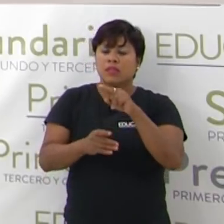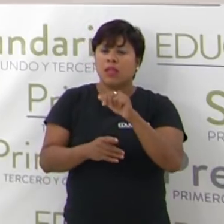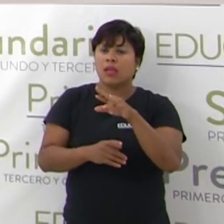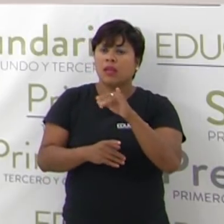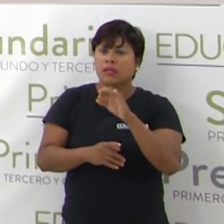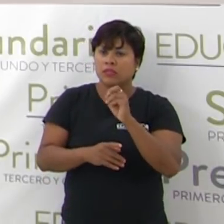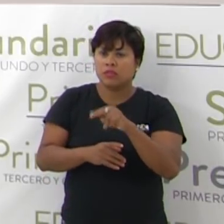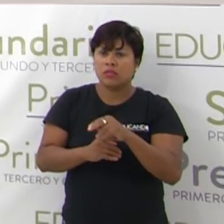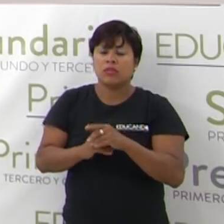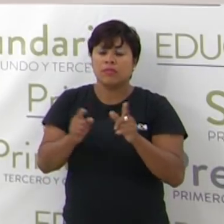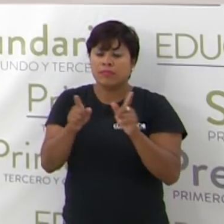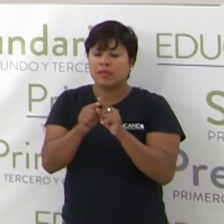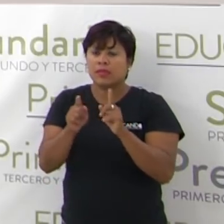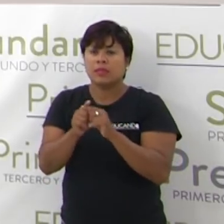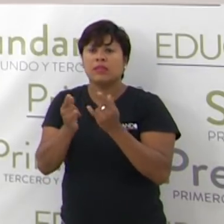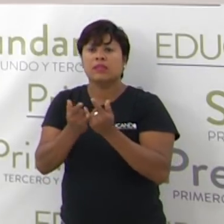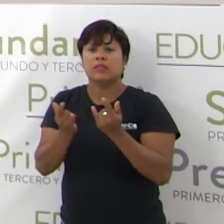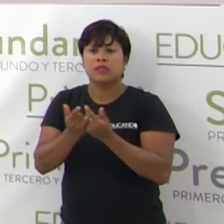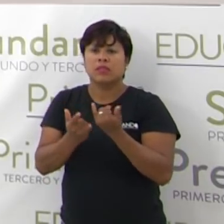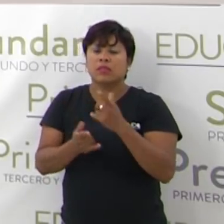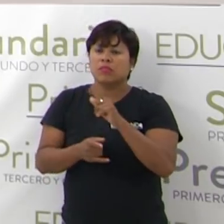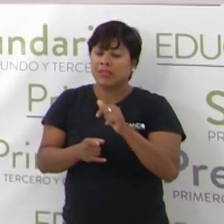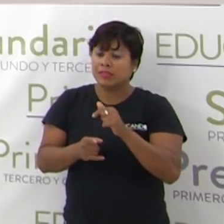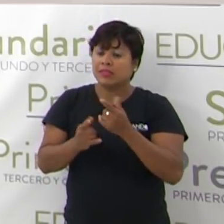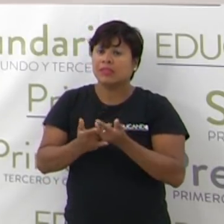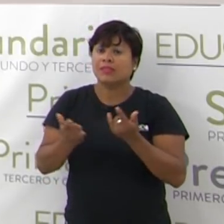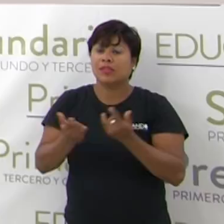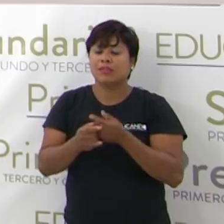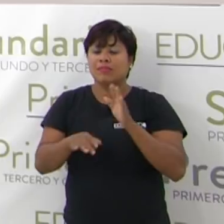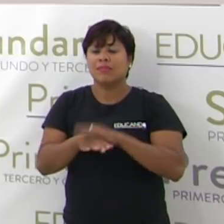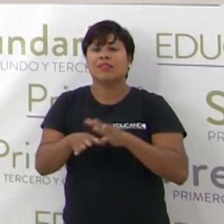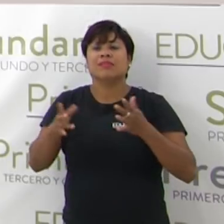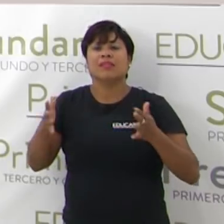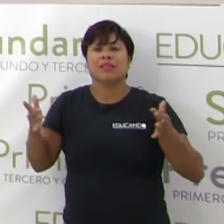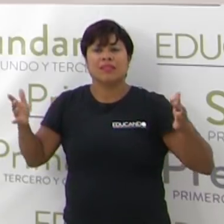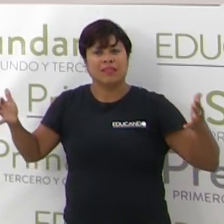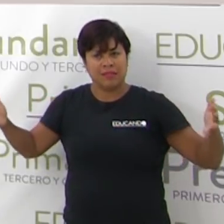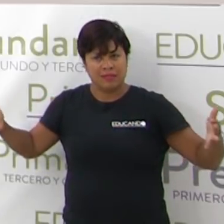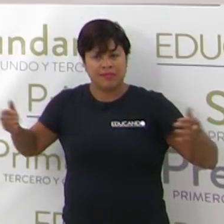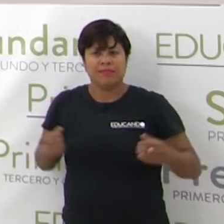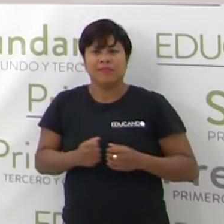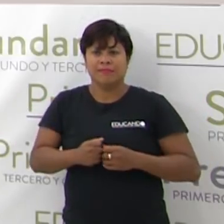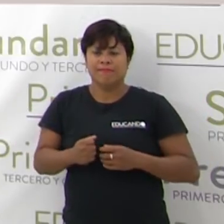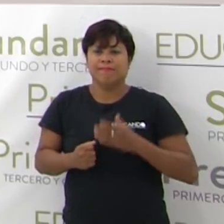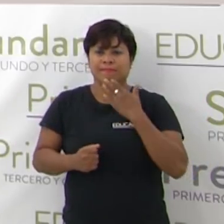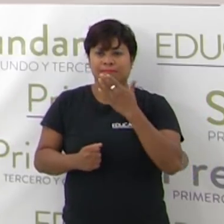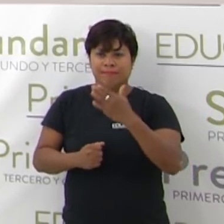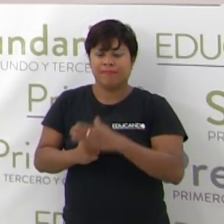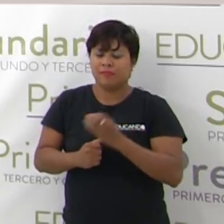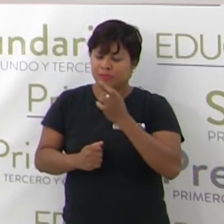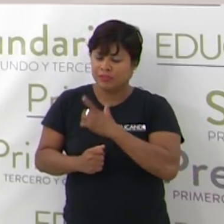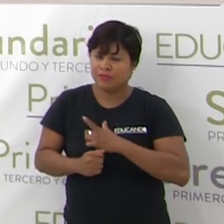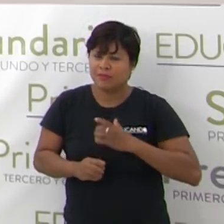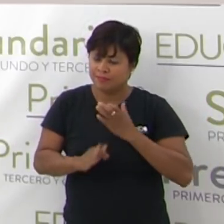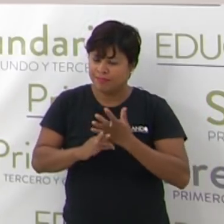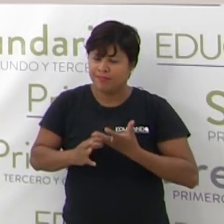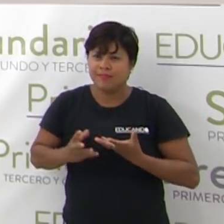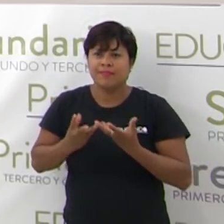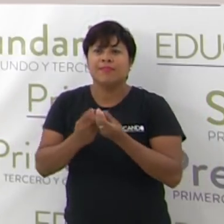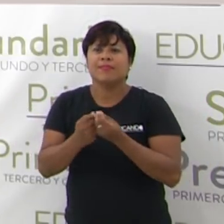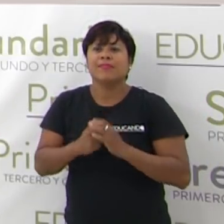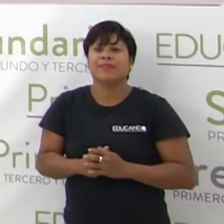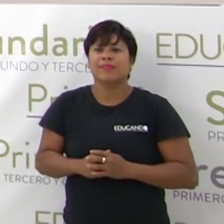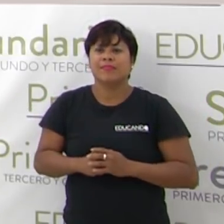narrar pequeñas historias y después historias más y más grandes y más intensas. Bueno, me dio mucho gusto estar con